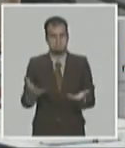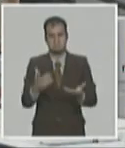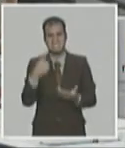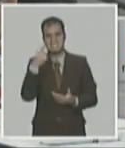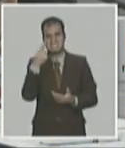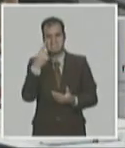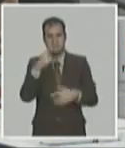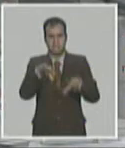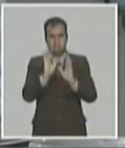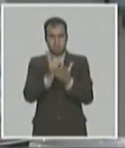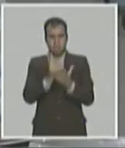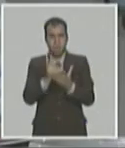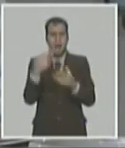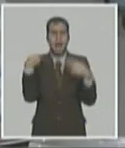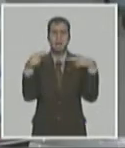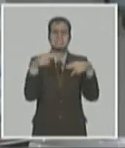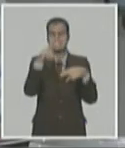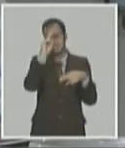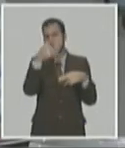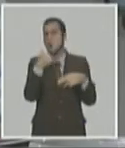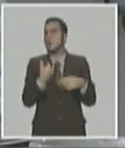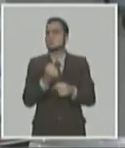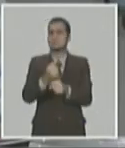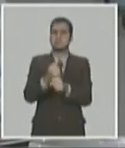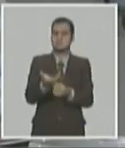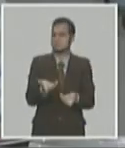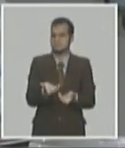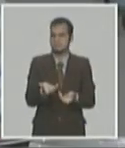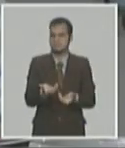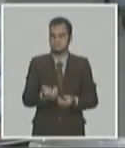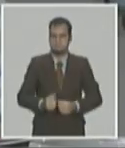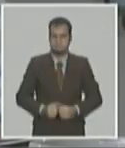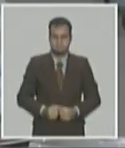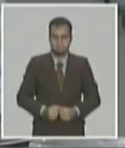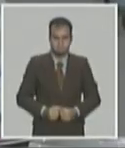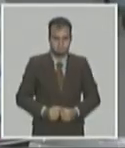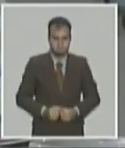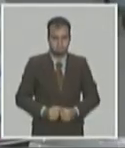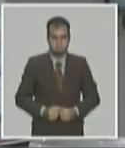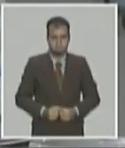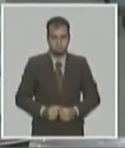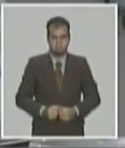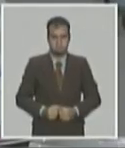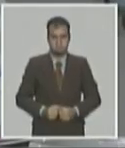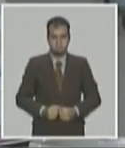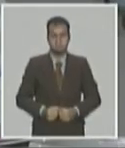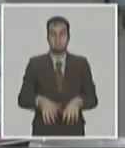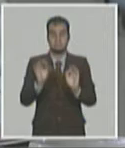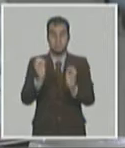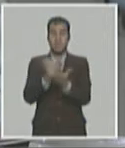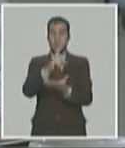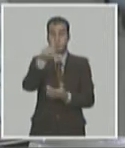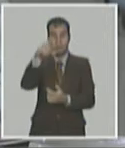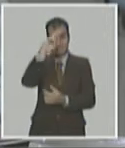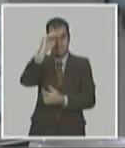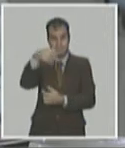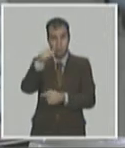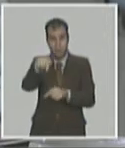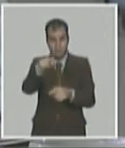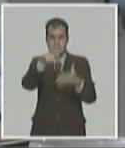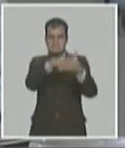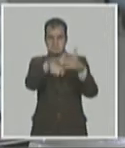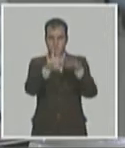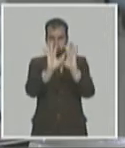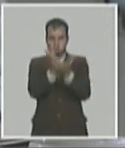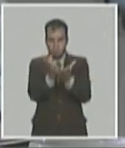Administración de Salud? Bueno, eso se logró a partir de un diseño que la propia Escuela de Salud Pública organizó para